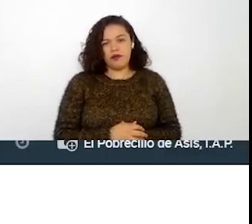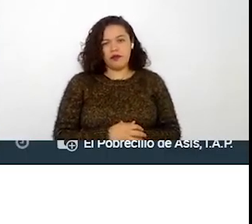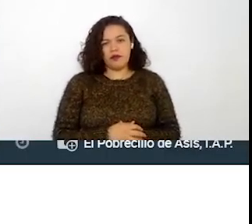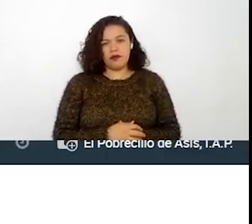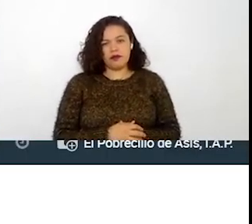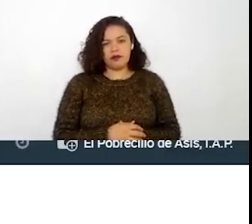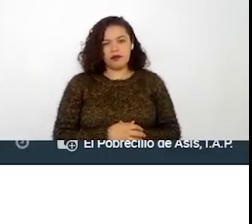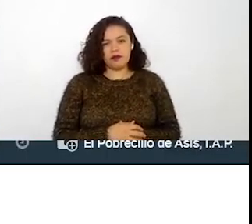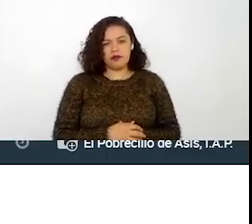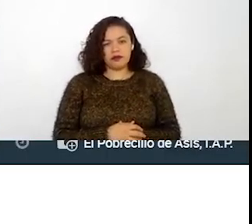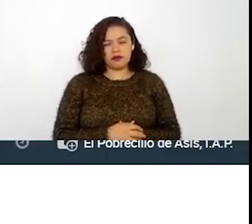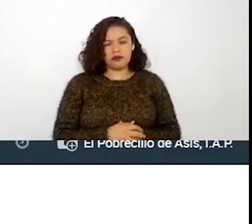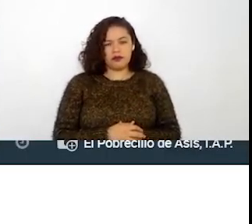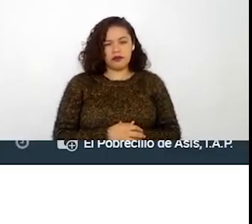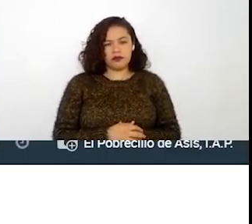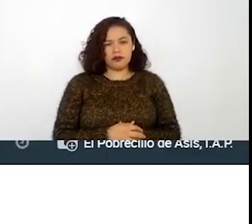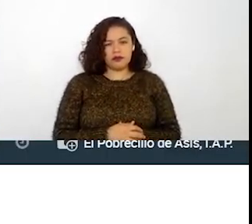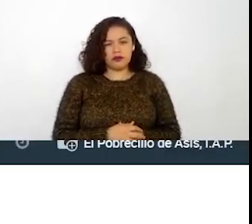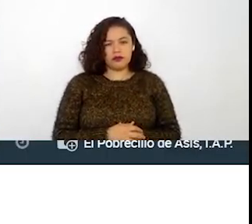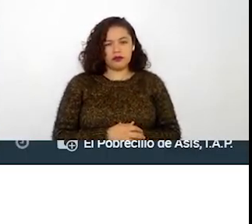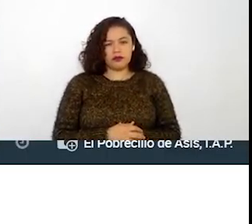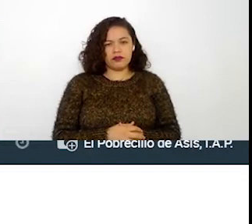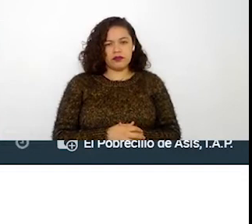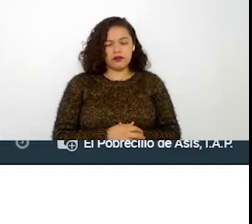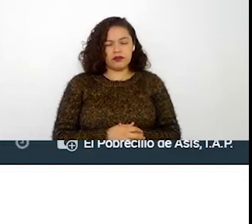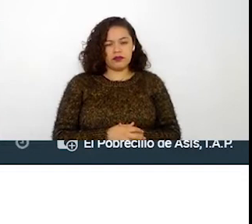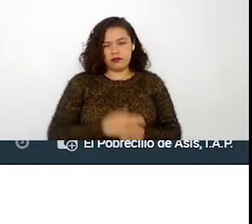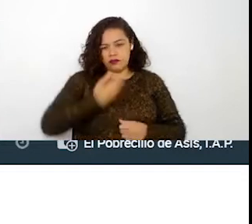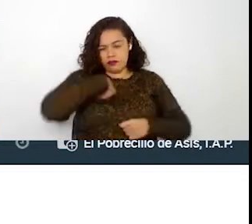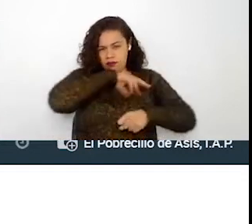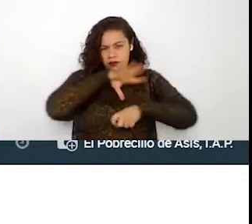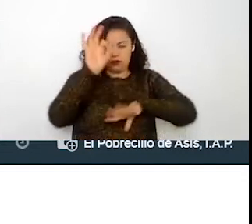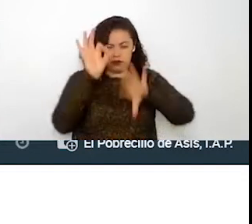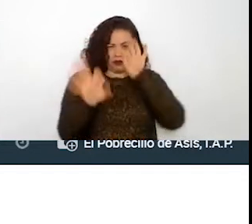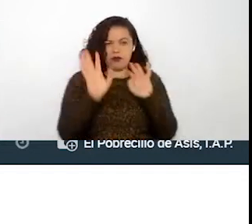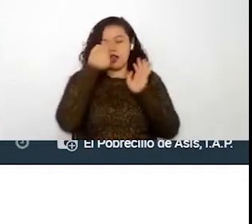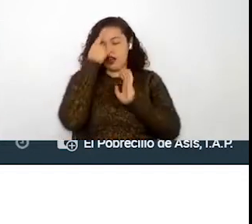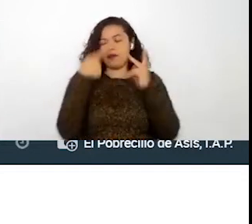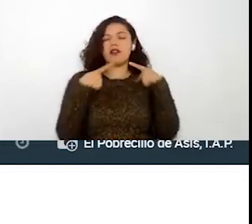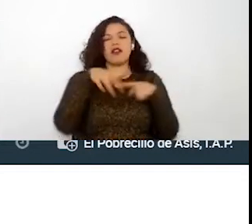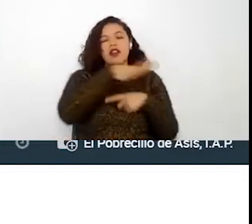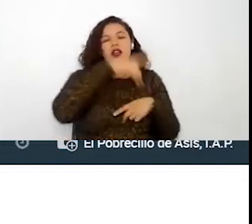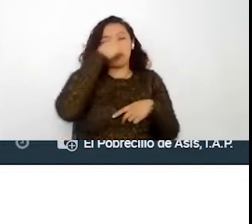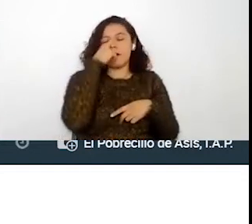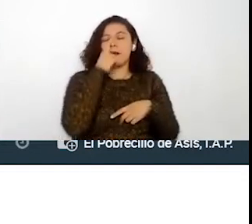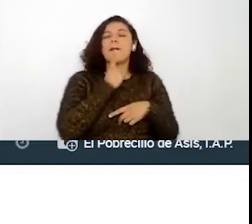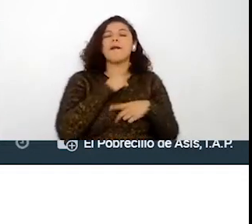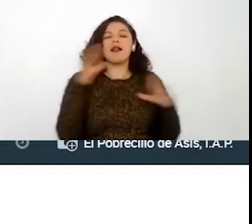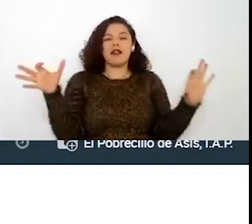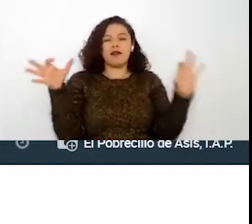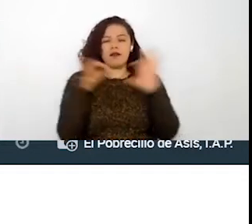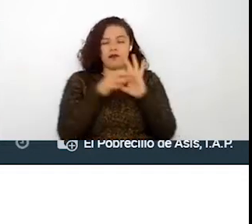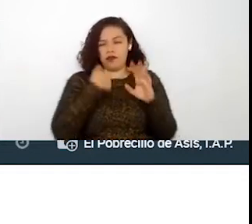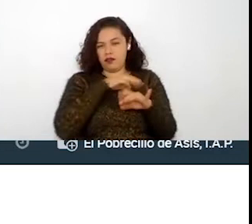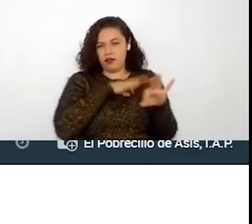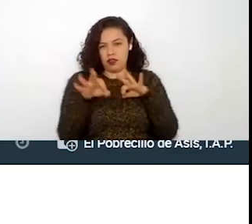y vamos a seleccionar y así de esta manera seleccionamos ya el perfil de la población con lo que vamos con la que vamos a